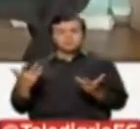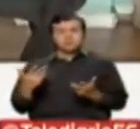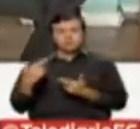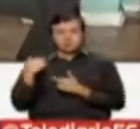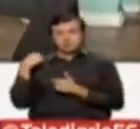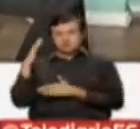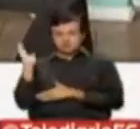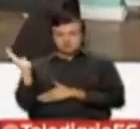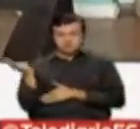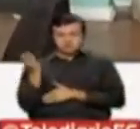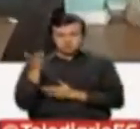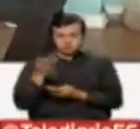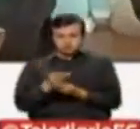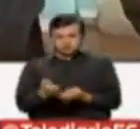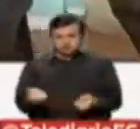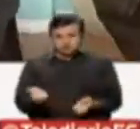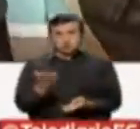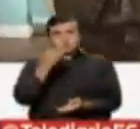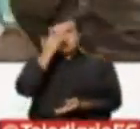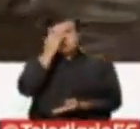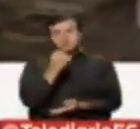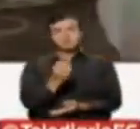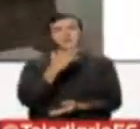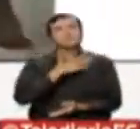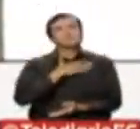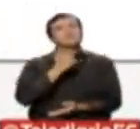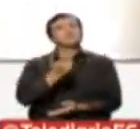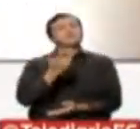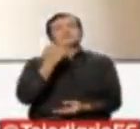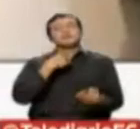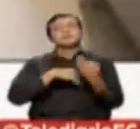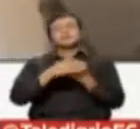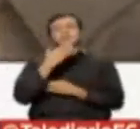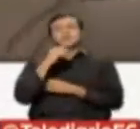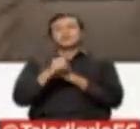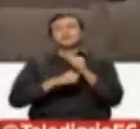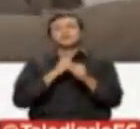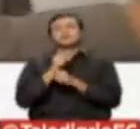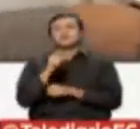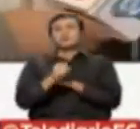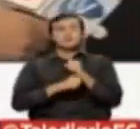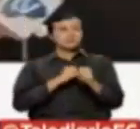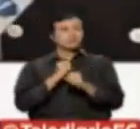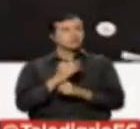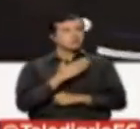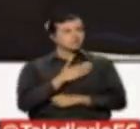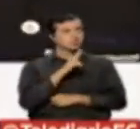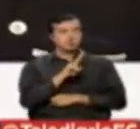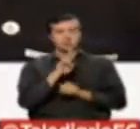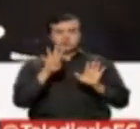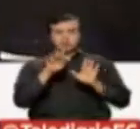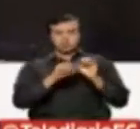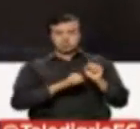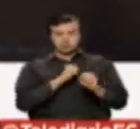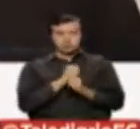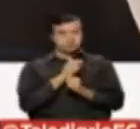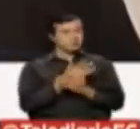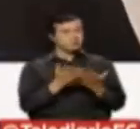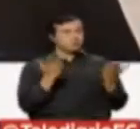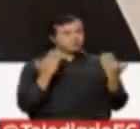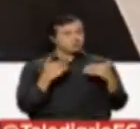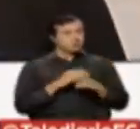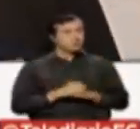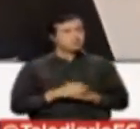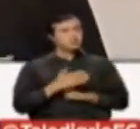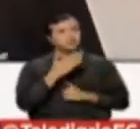mesero pablo buenos días cómo estás cuéntanos cuántos años tienes tú 29 años 29 años